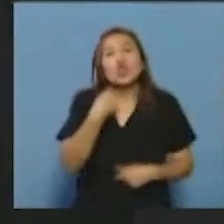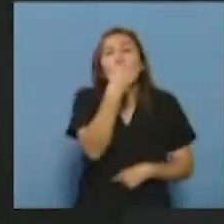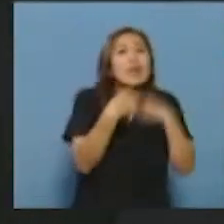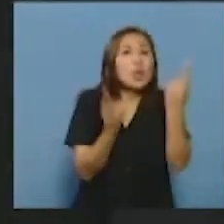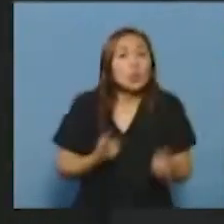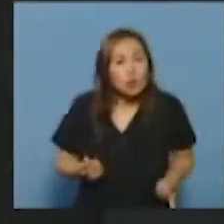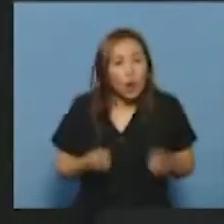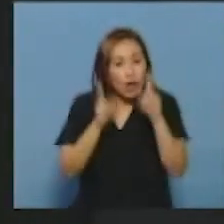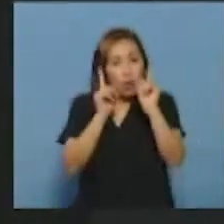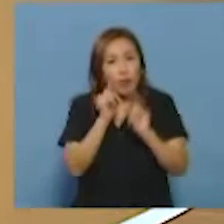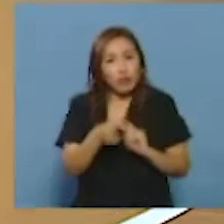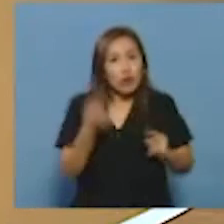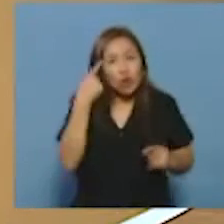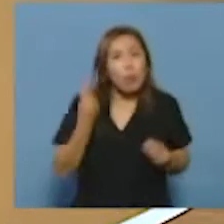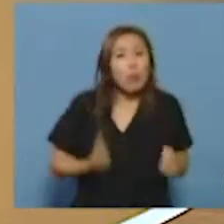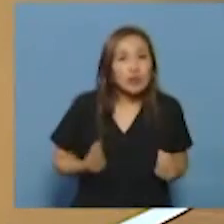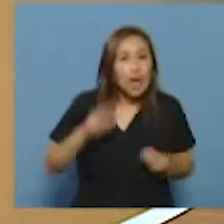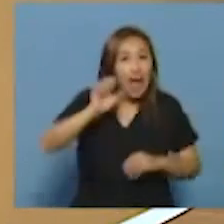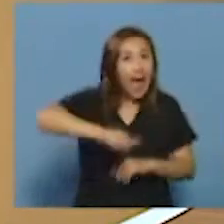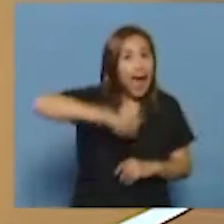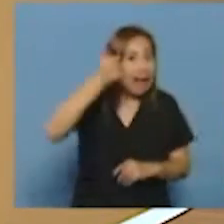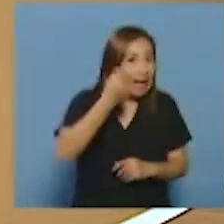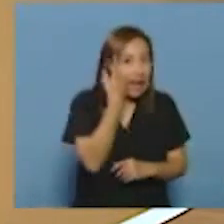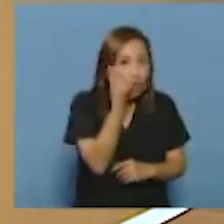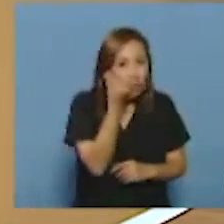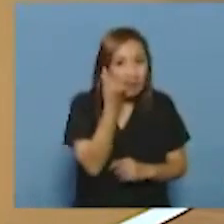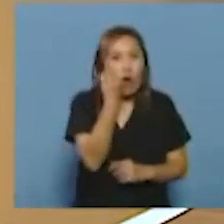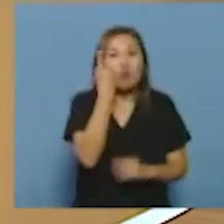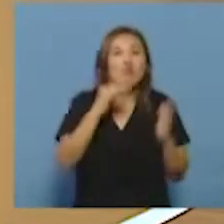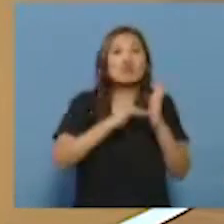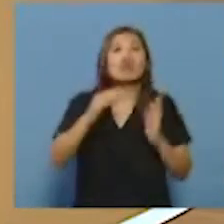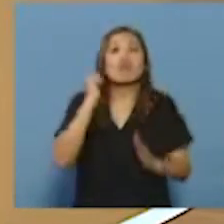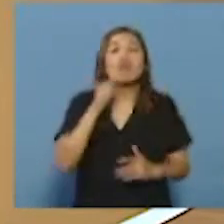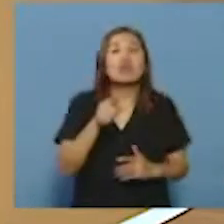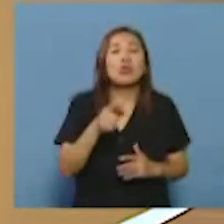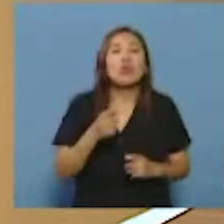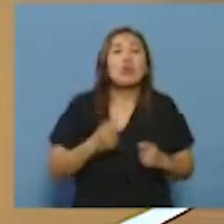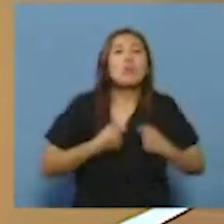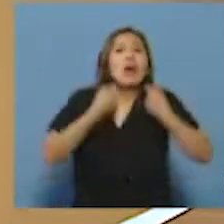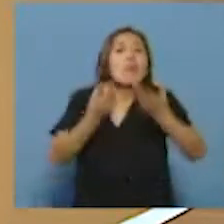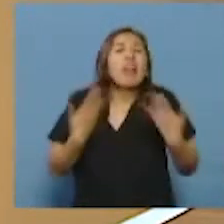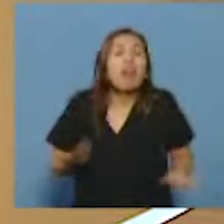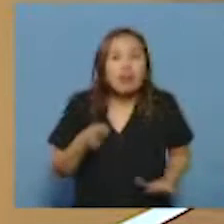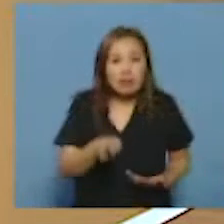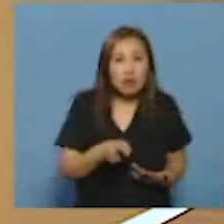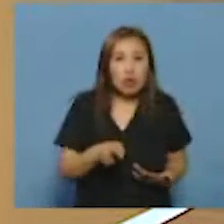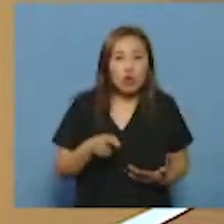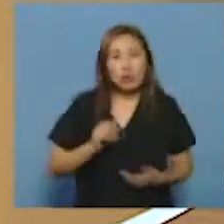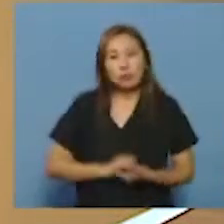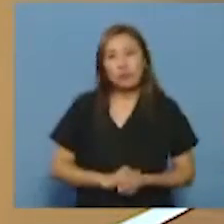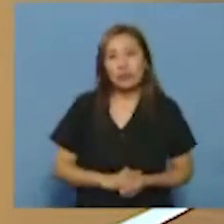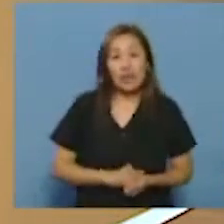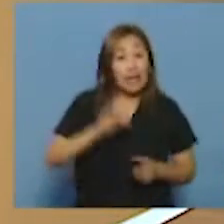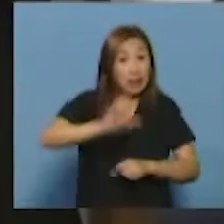preguntar a los profesores, porque han ganado 1.000.000 de pesos. ¿Y ese 1.000.000 de pesos, a dónde va a estar destinado? Bien,